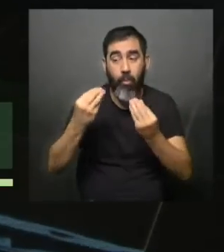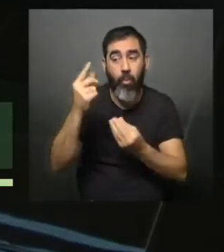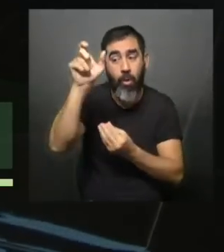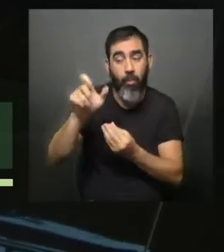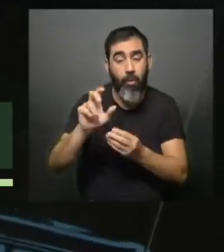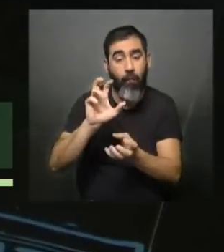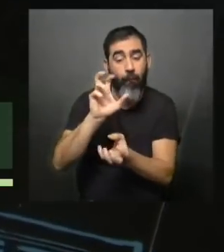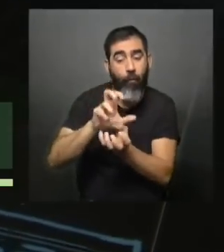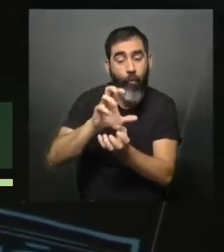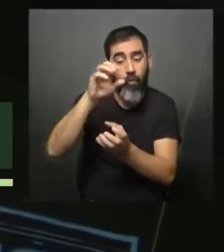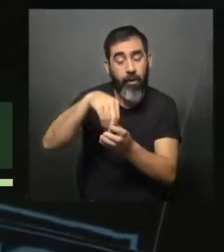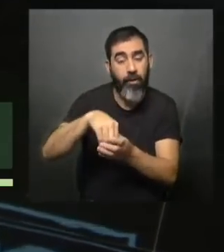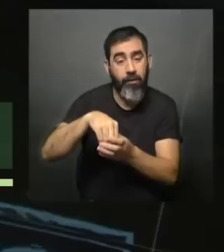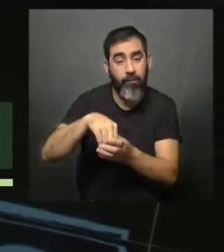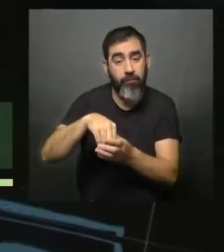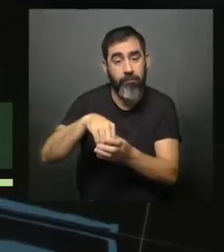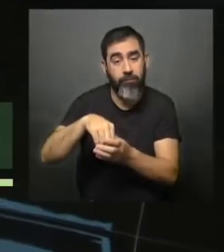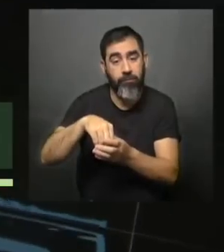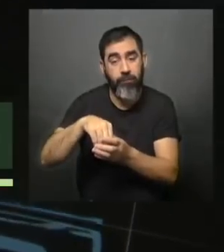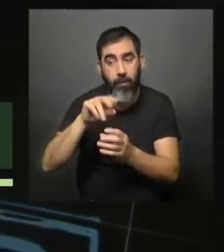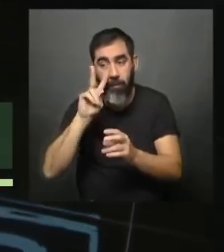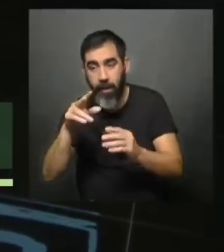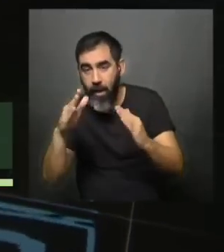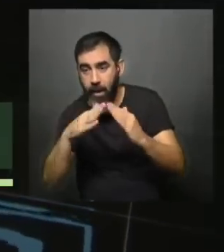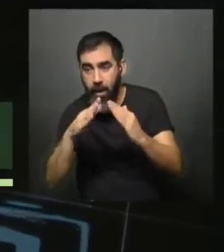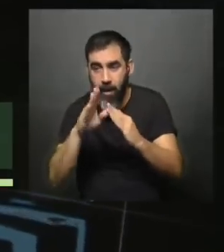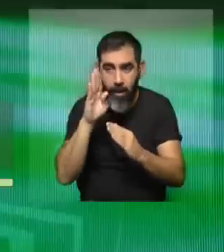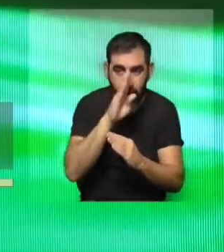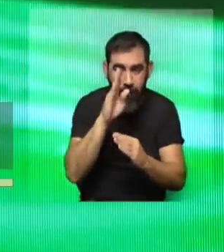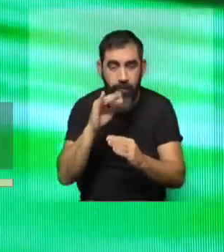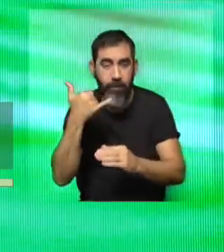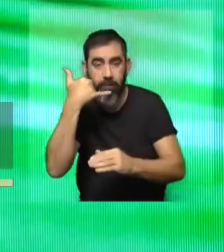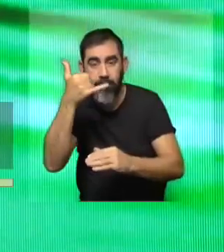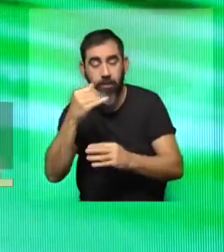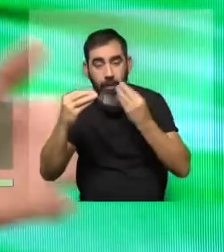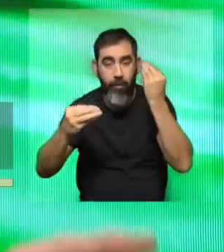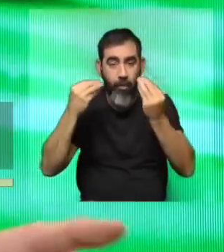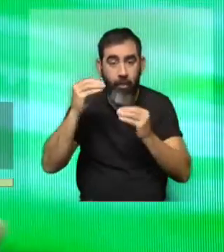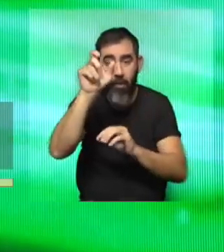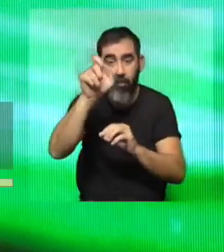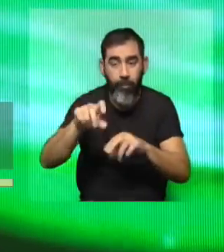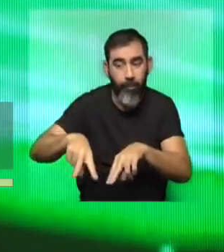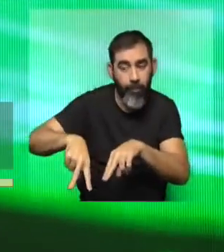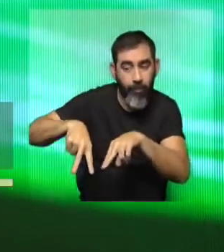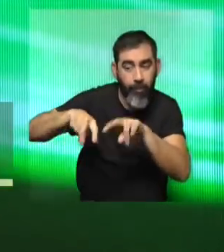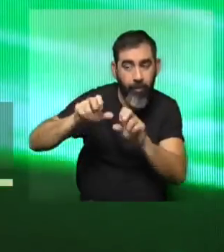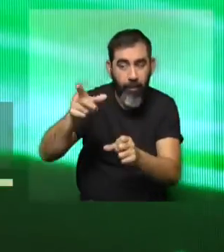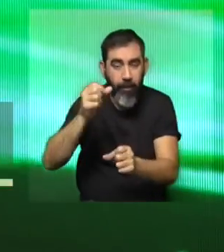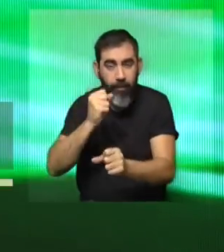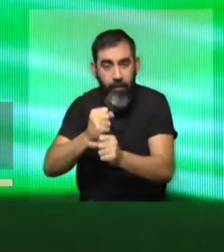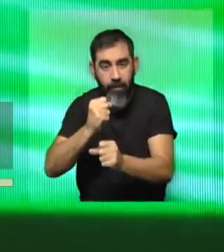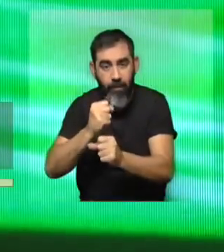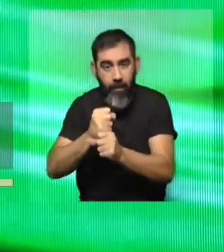dentro de una volqueta mirando unas casas que estaba relojeando se llamó preocupada y era gente de investigaciones que estaba